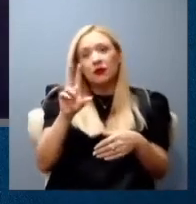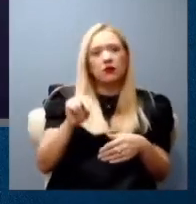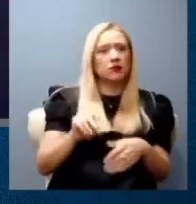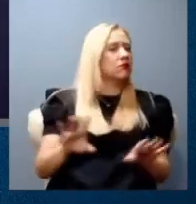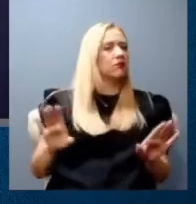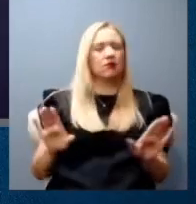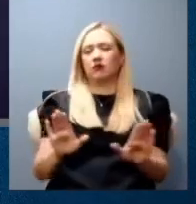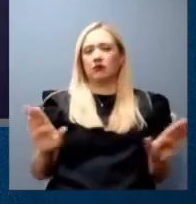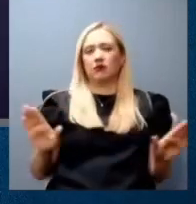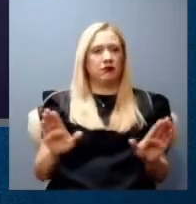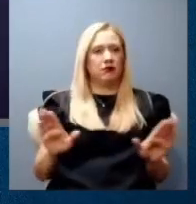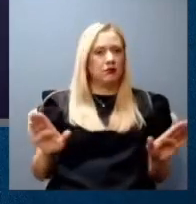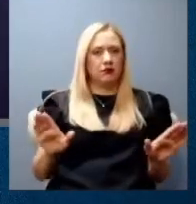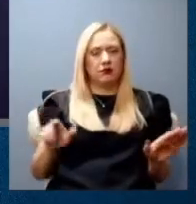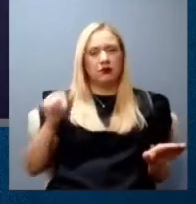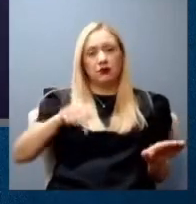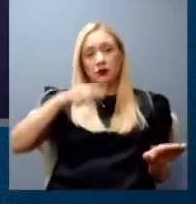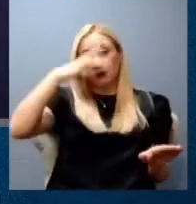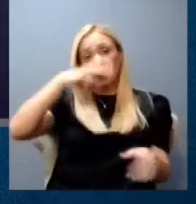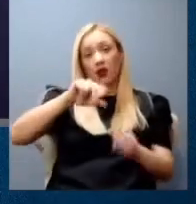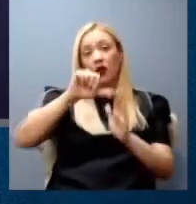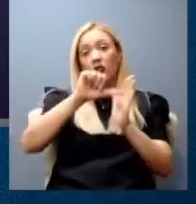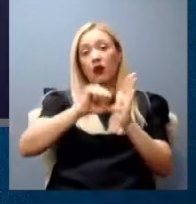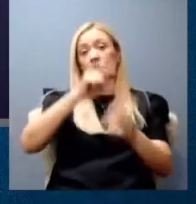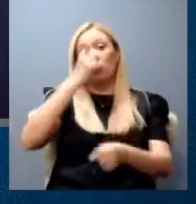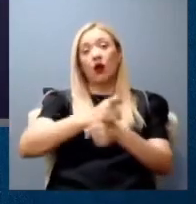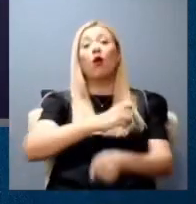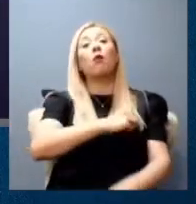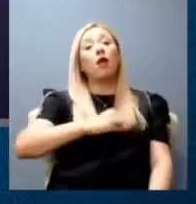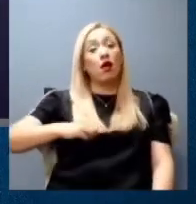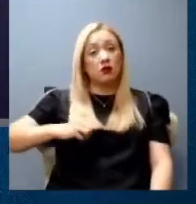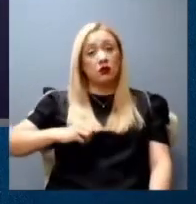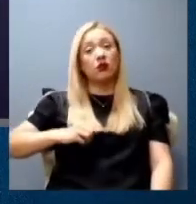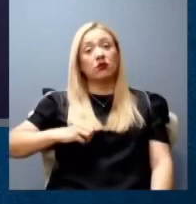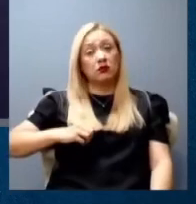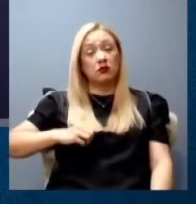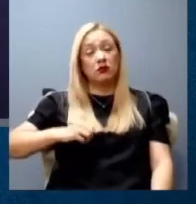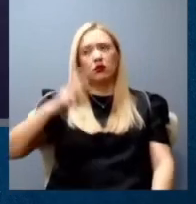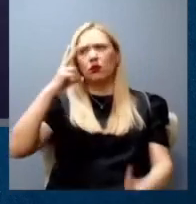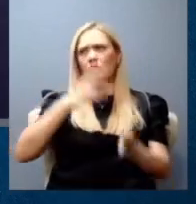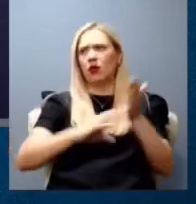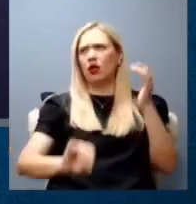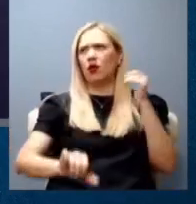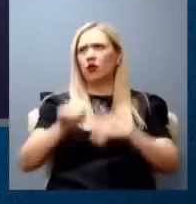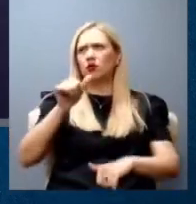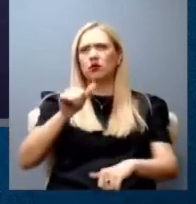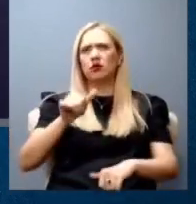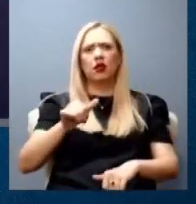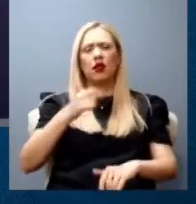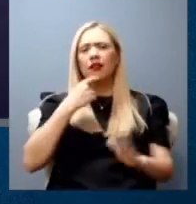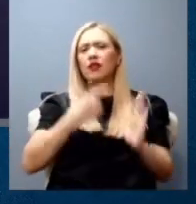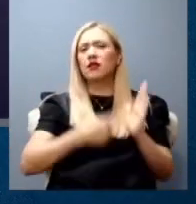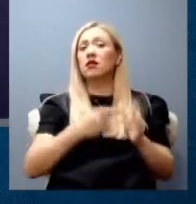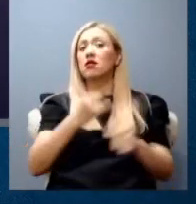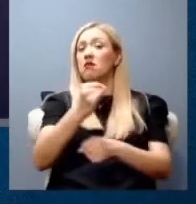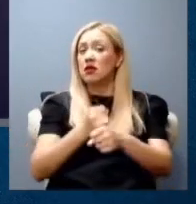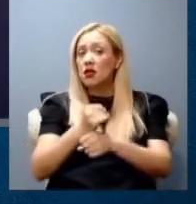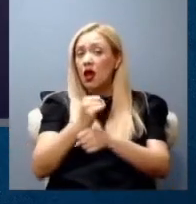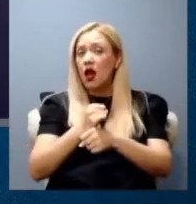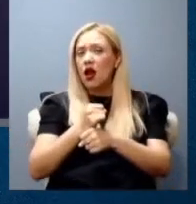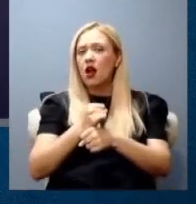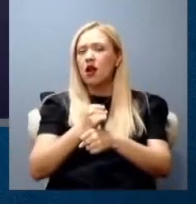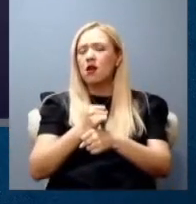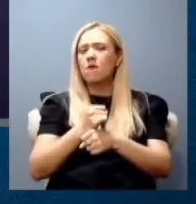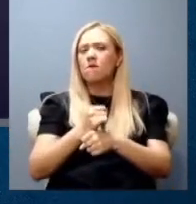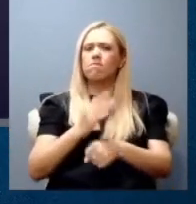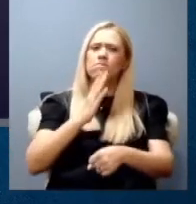primero constitucional de México, pues ya es una obligación clarísima desde 2011 que hay que investigar, sancionar, reparar las violaciones